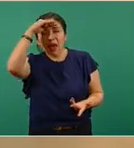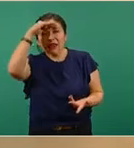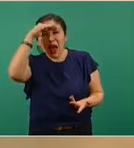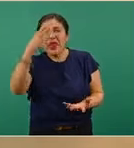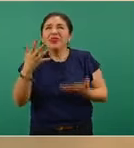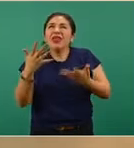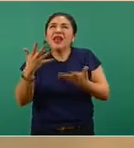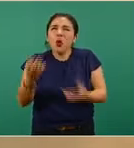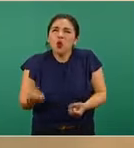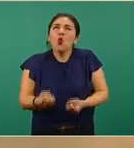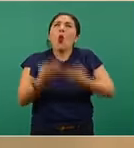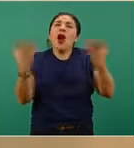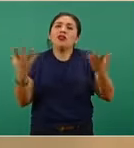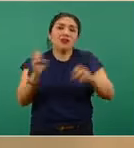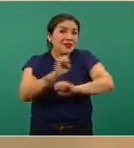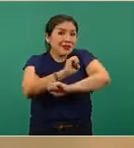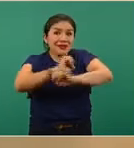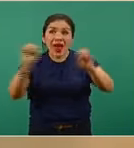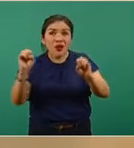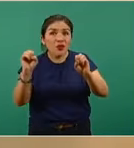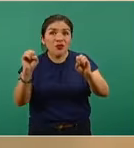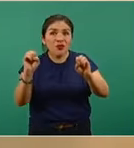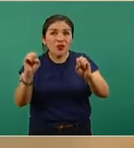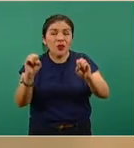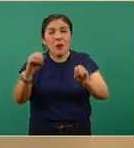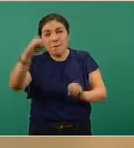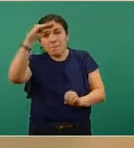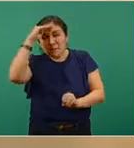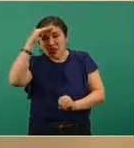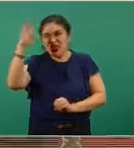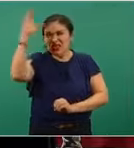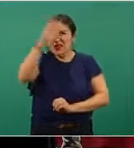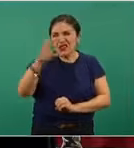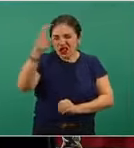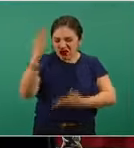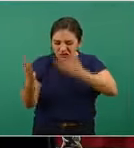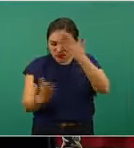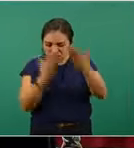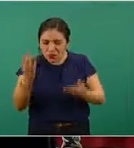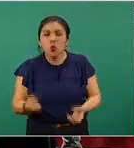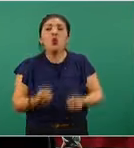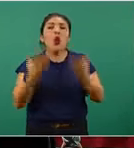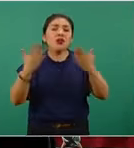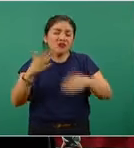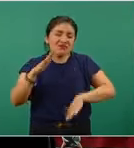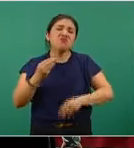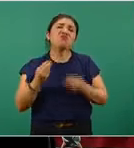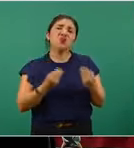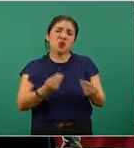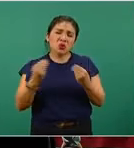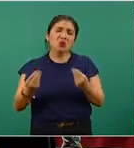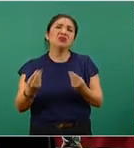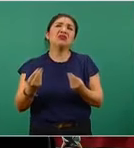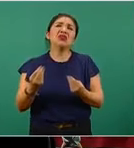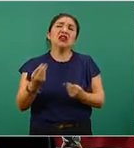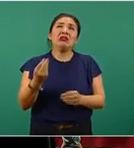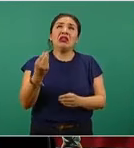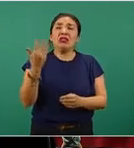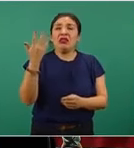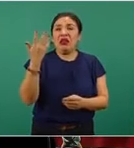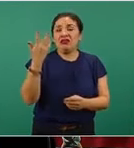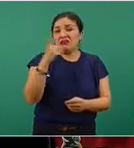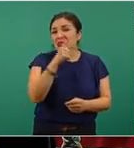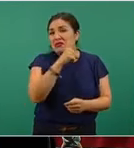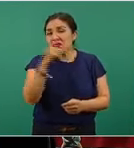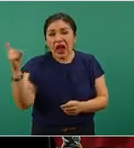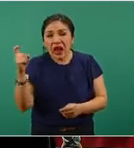0. ¿Cuánto es lo esperable en términos científicos? Varias decenas, a veces centenas